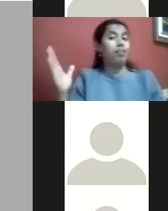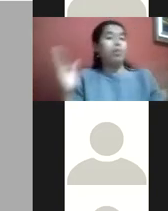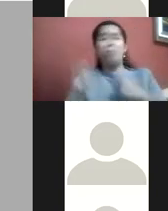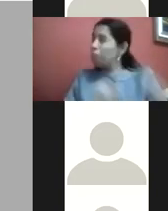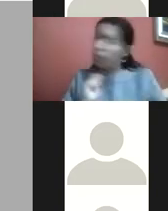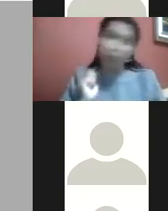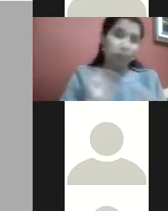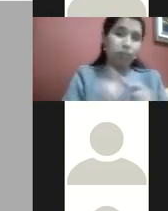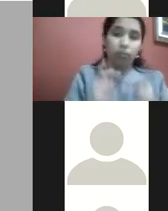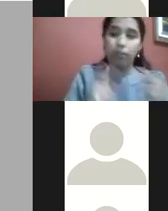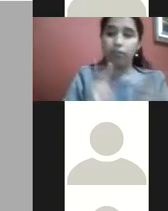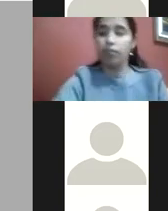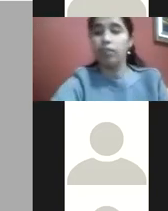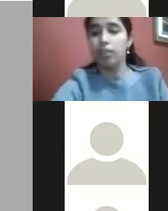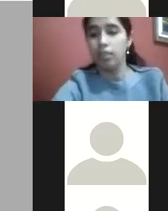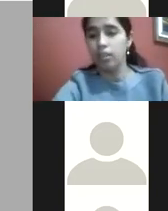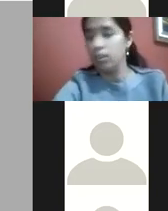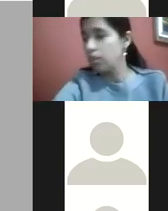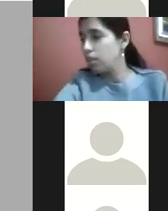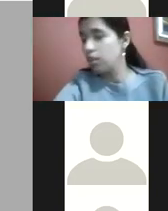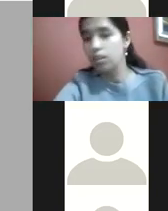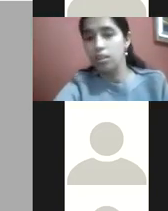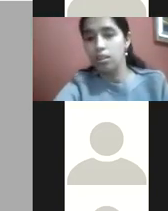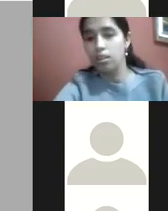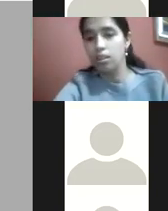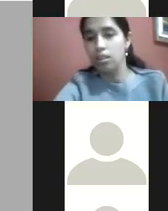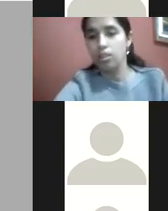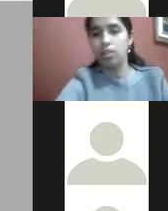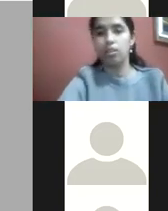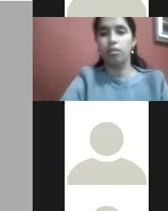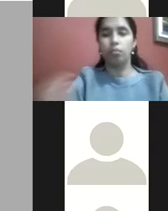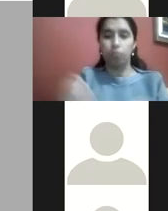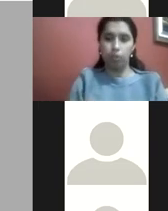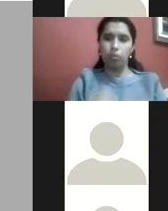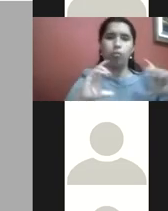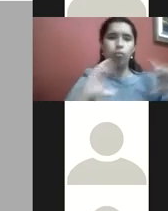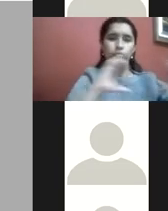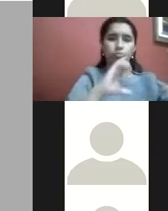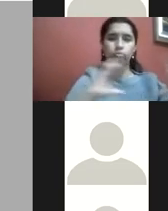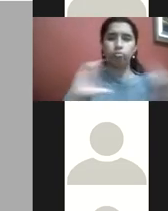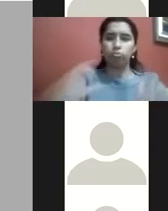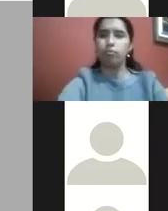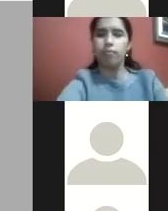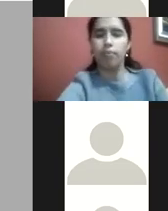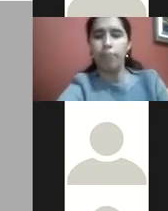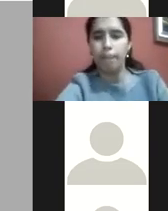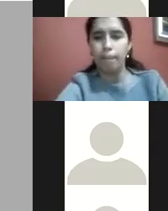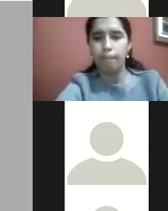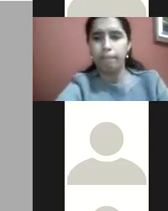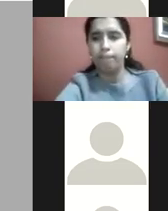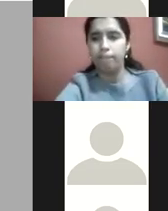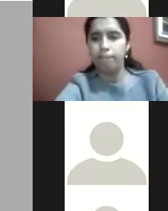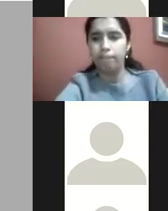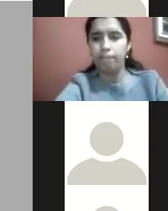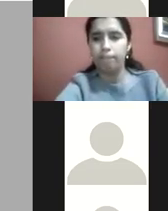podemos como encasillarlo entre dos cantidades a partir de nuestra estimación puntual. O sea que si nosotros tomamos